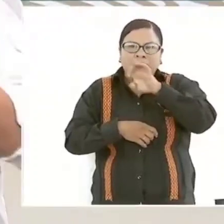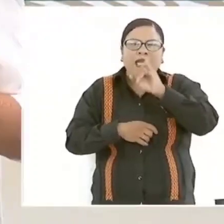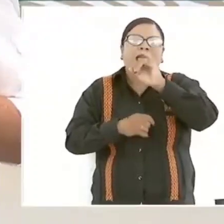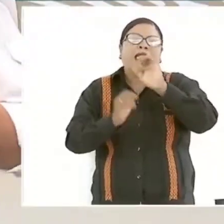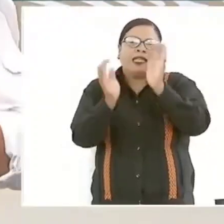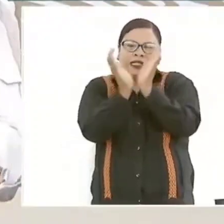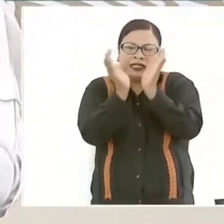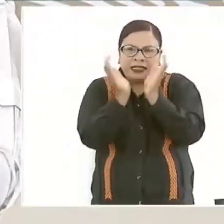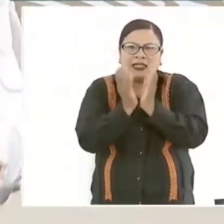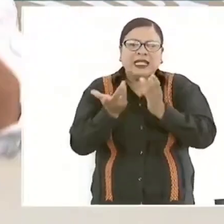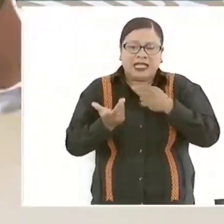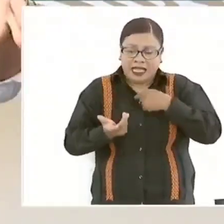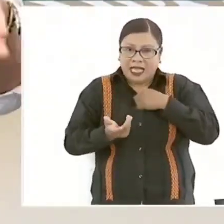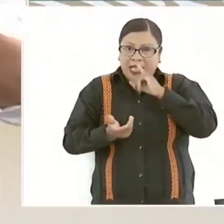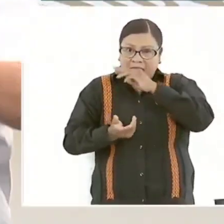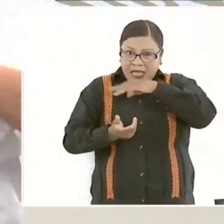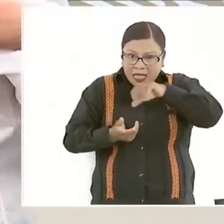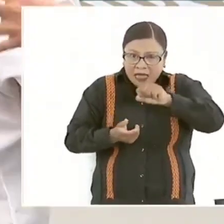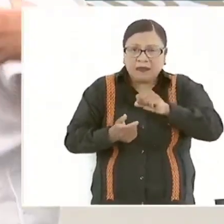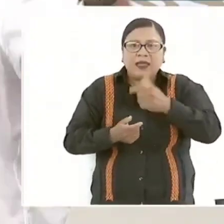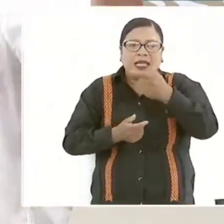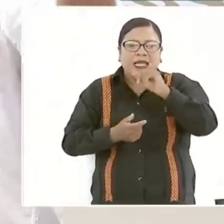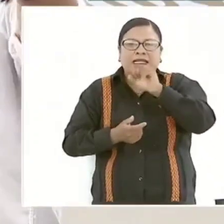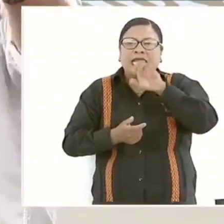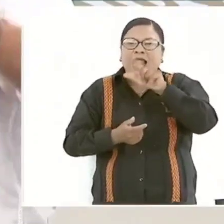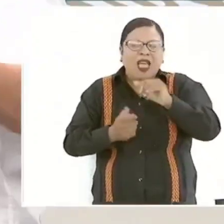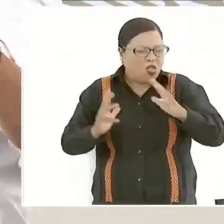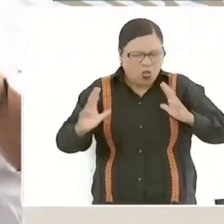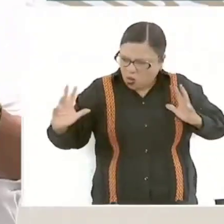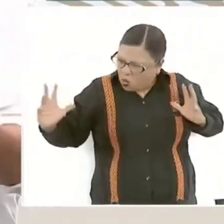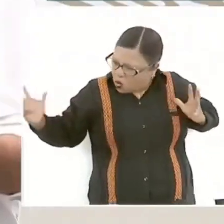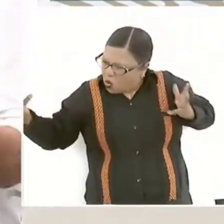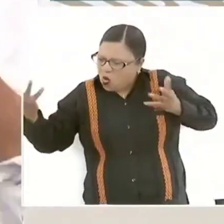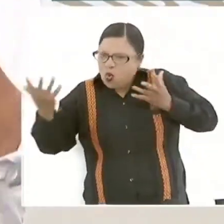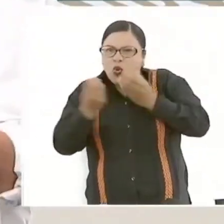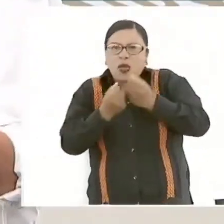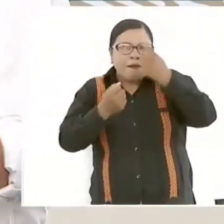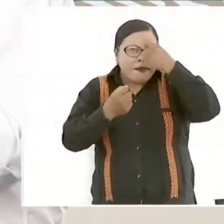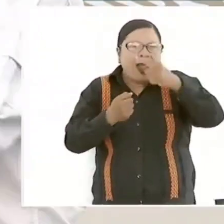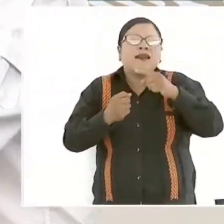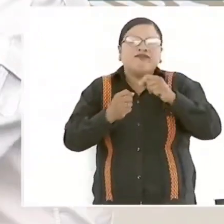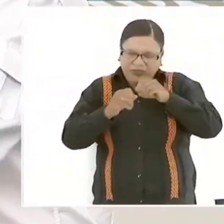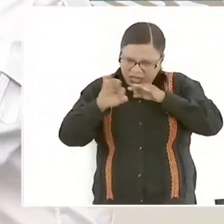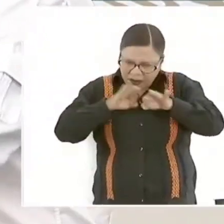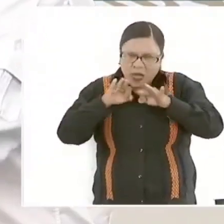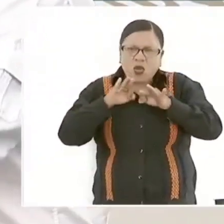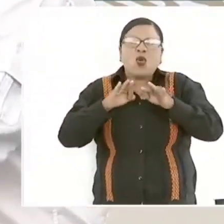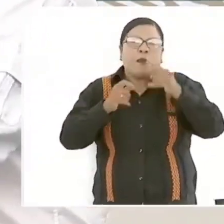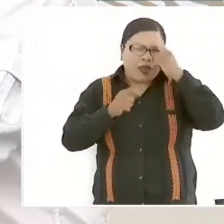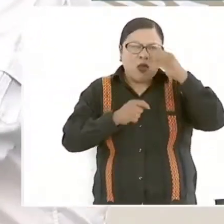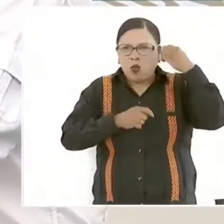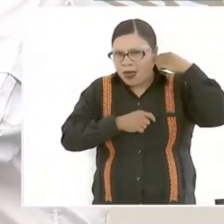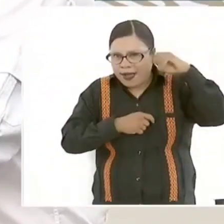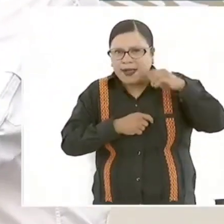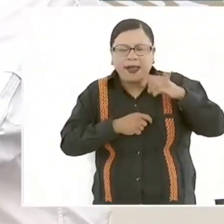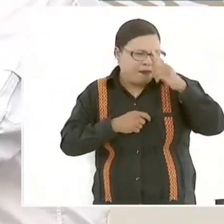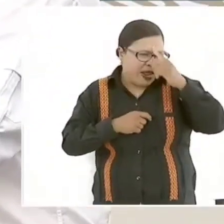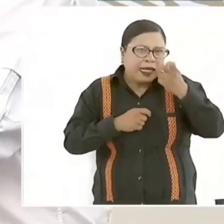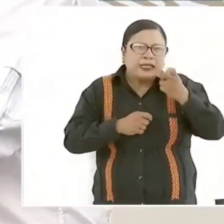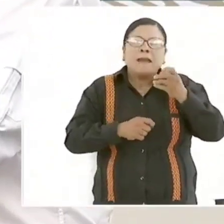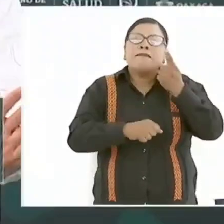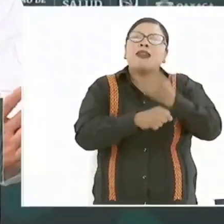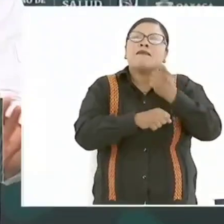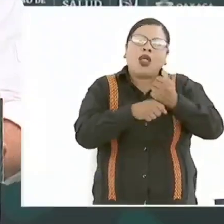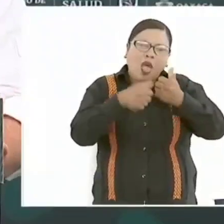ISSSTE, nosotros como IMSS, la doctora Gisela, todos haciendo equipo por Oaxaca, porque sabemos que la máxima por el bien de todos, primero